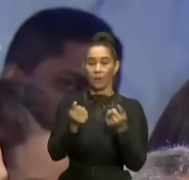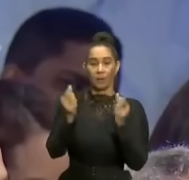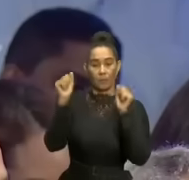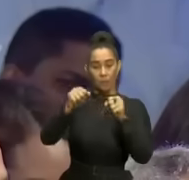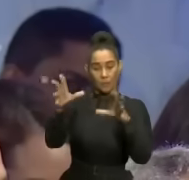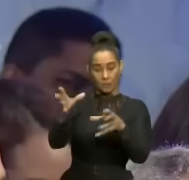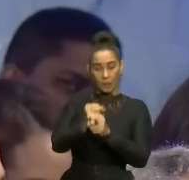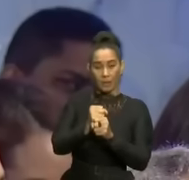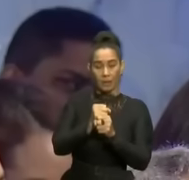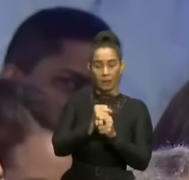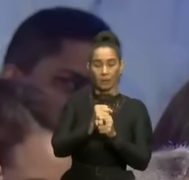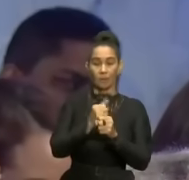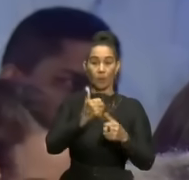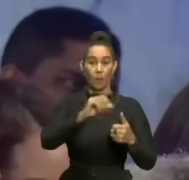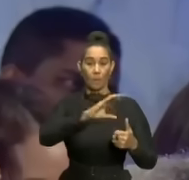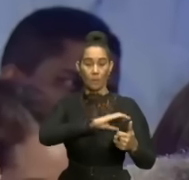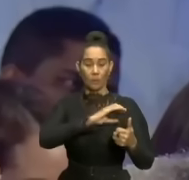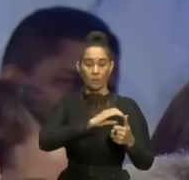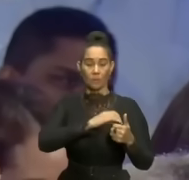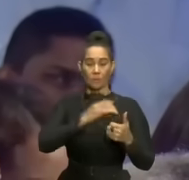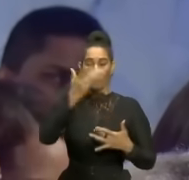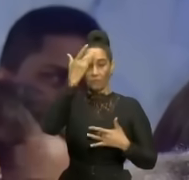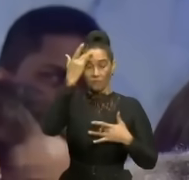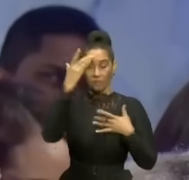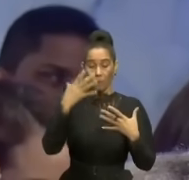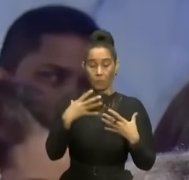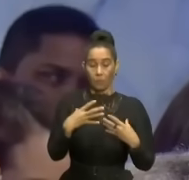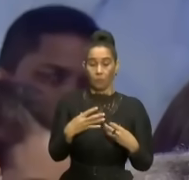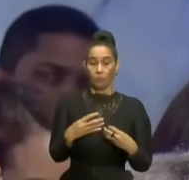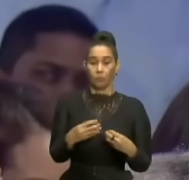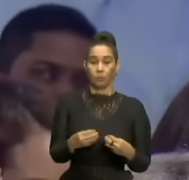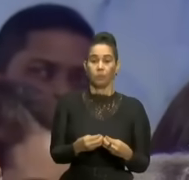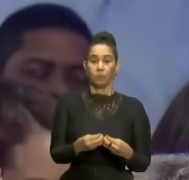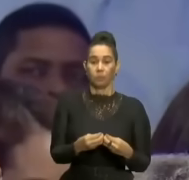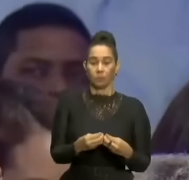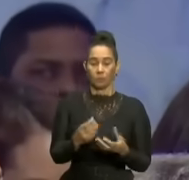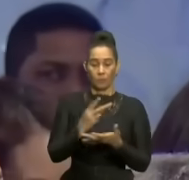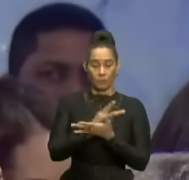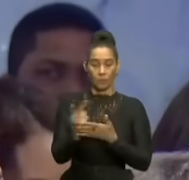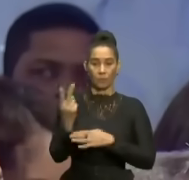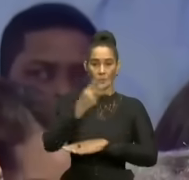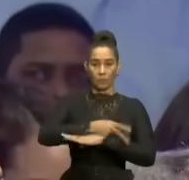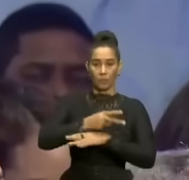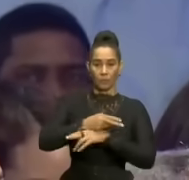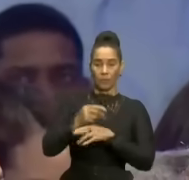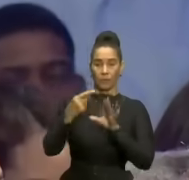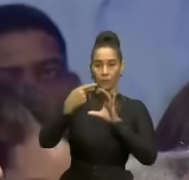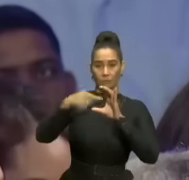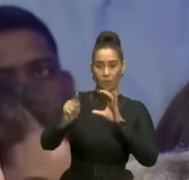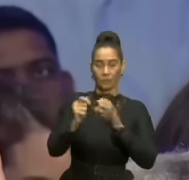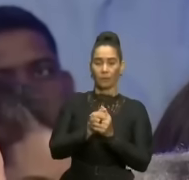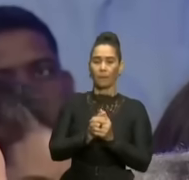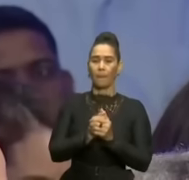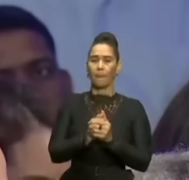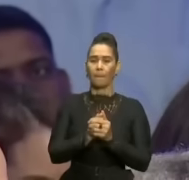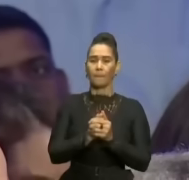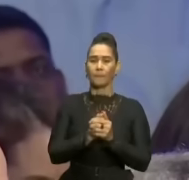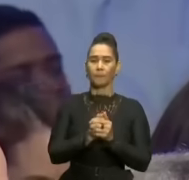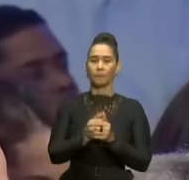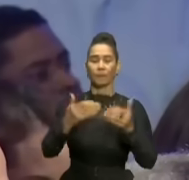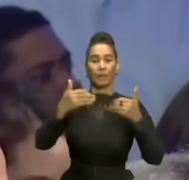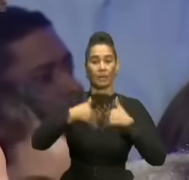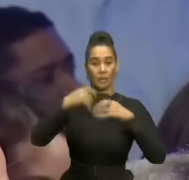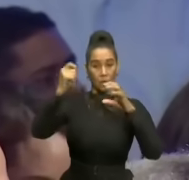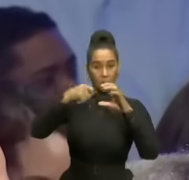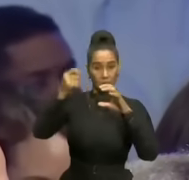órdenes. Tengo policías deshidratados y tengo todos los videos. Y los próximos días los voy a subir en las redes sociales.